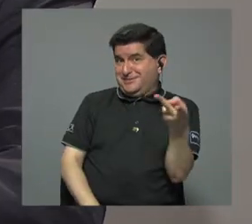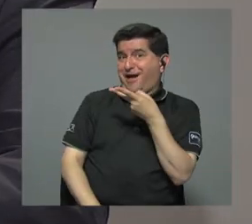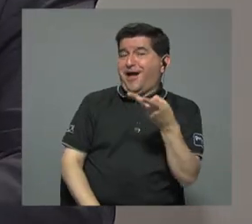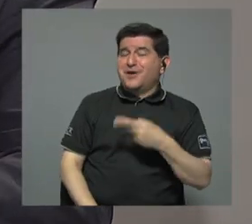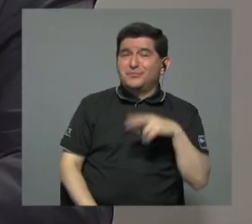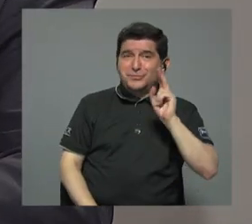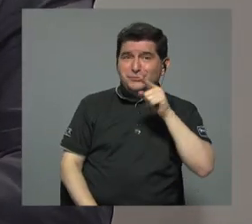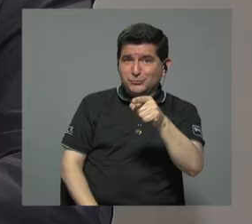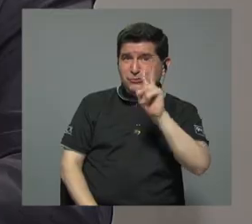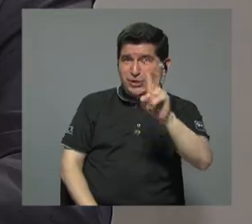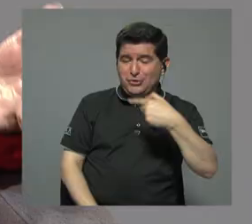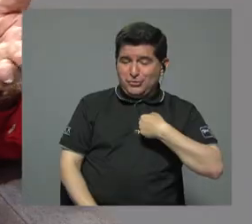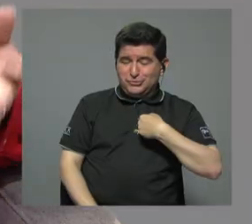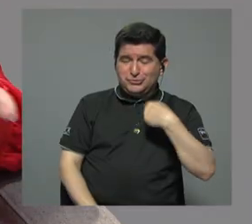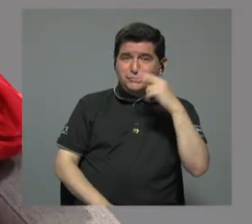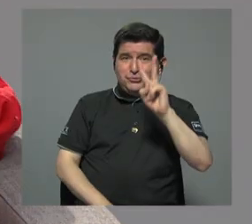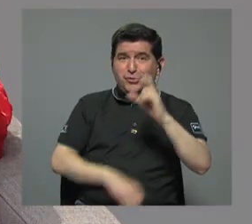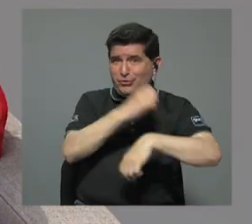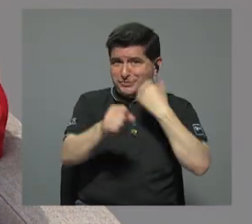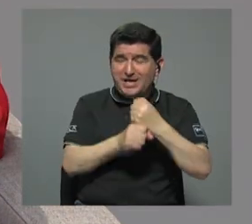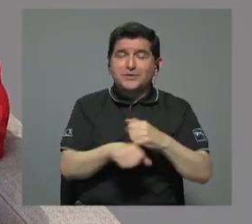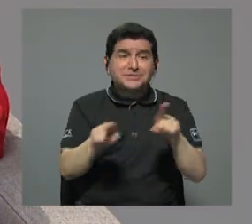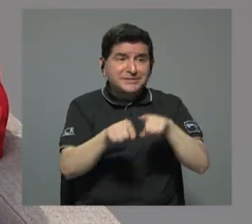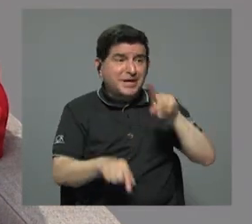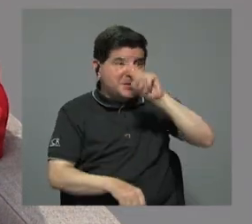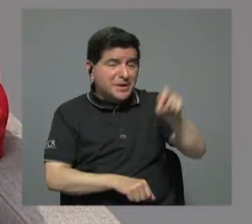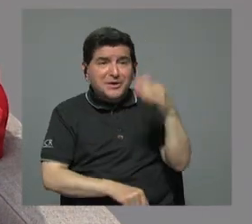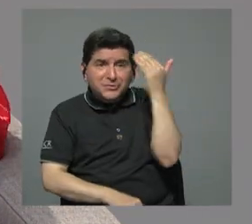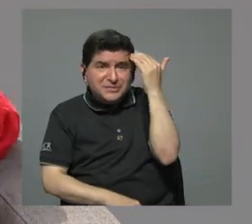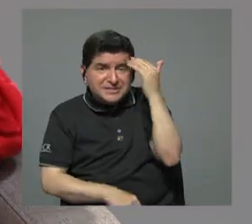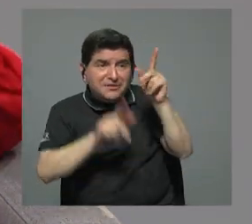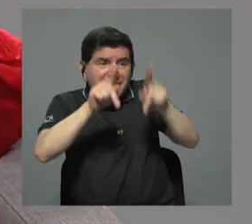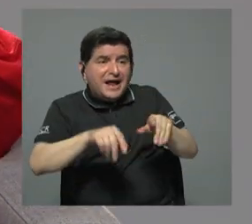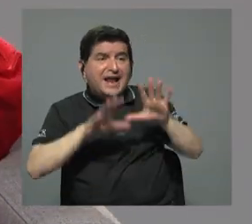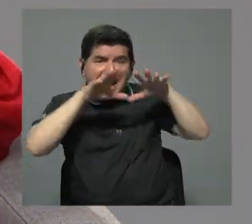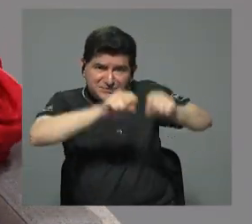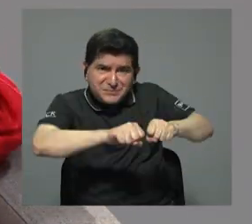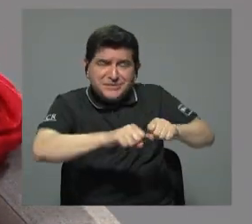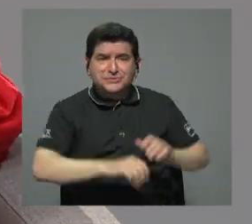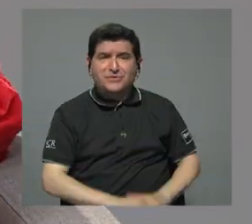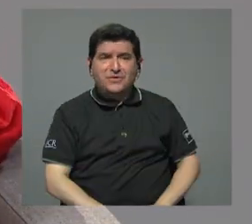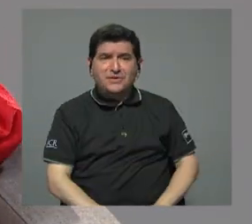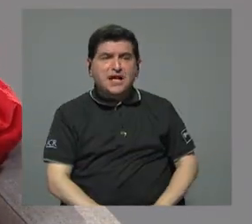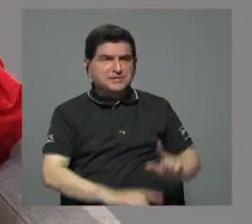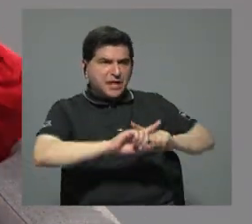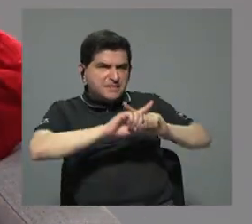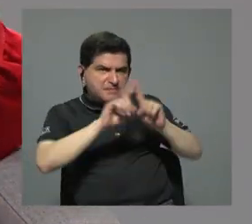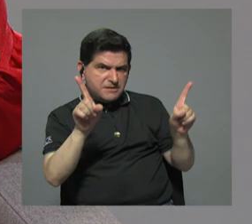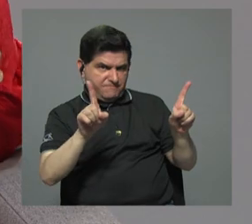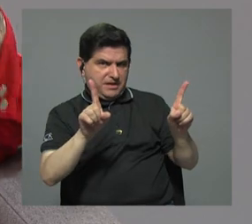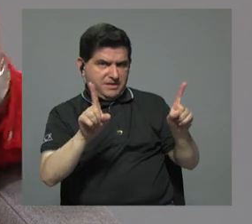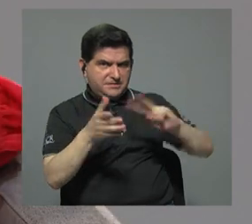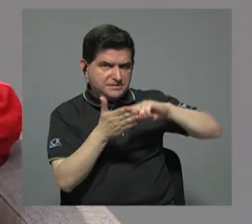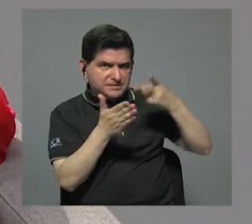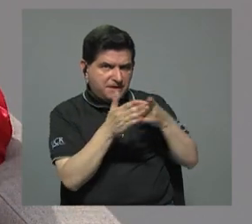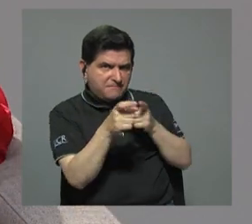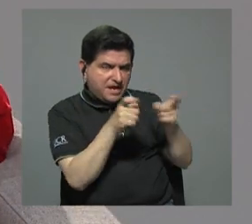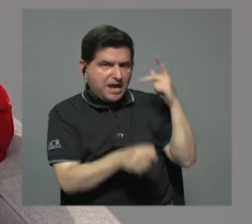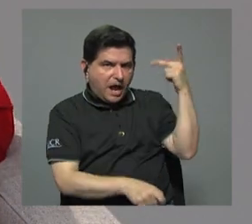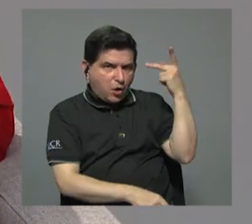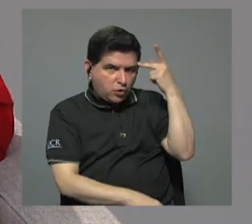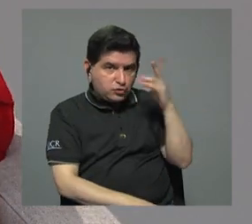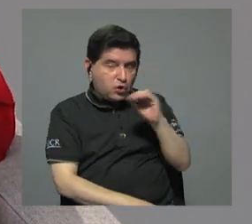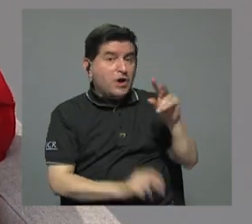usted tiene que saber cómo hacerle las preguntas a la gente que está citando tiene que establecer la diferencia entre lo que es el control político